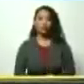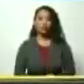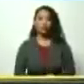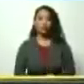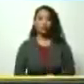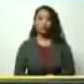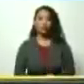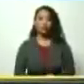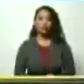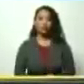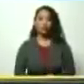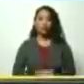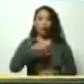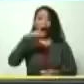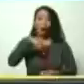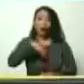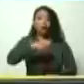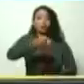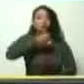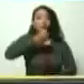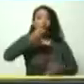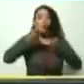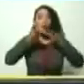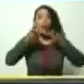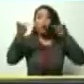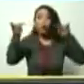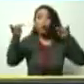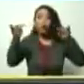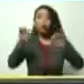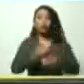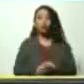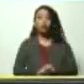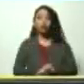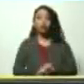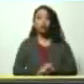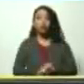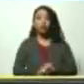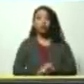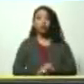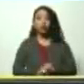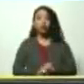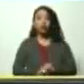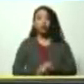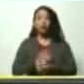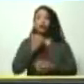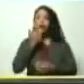A esta rueda de prensa... ya casi de fin de año.